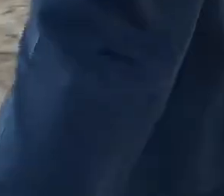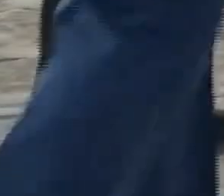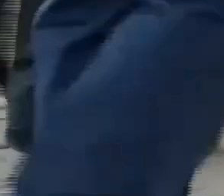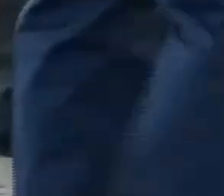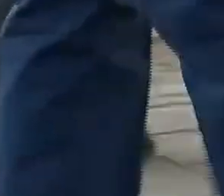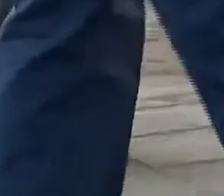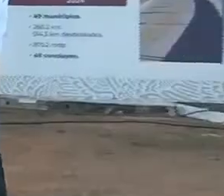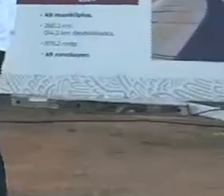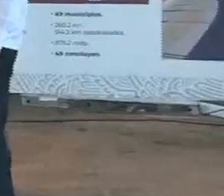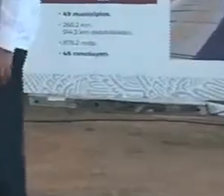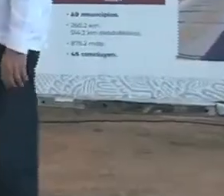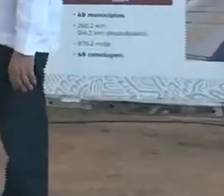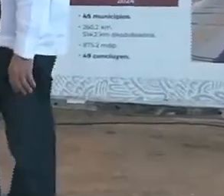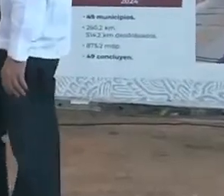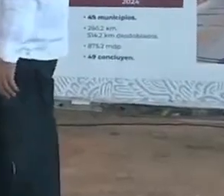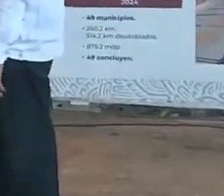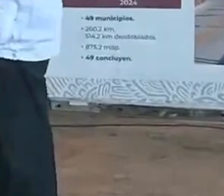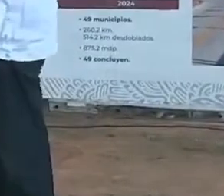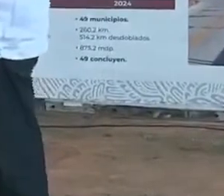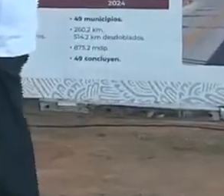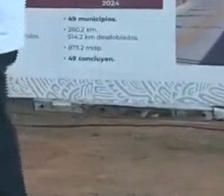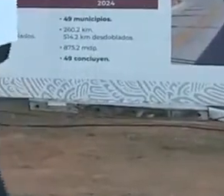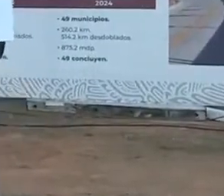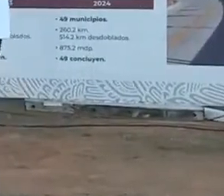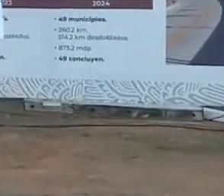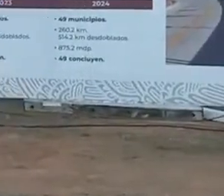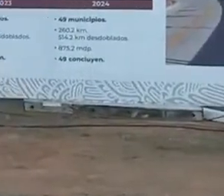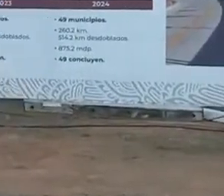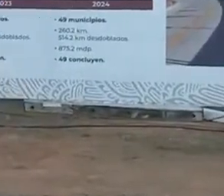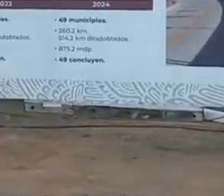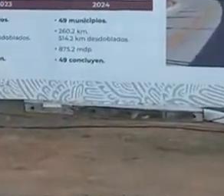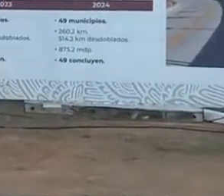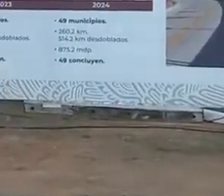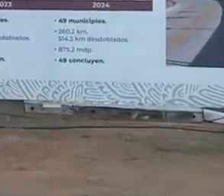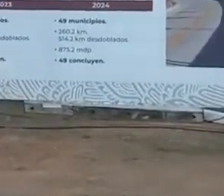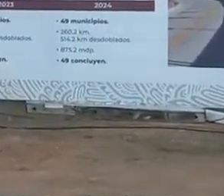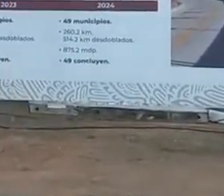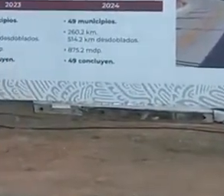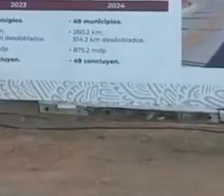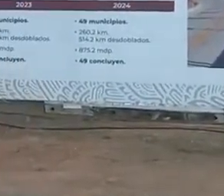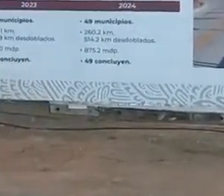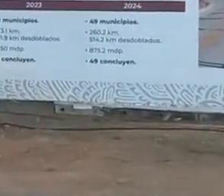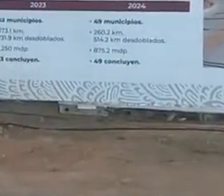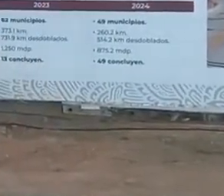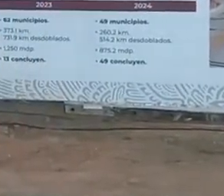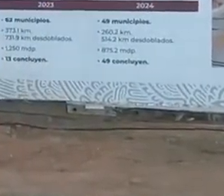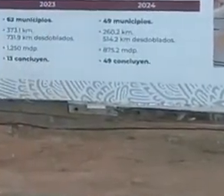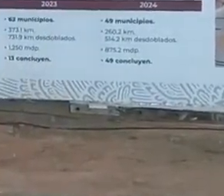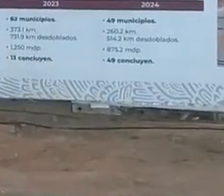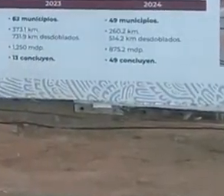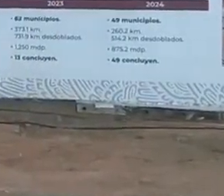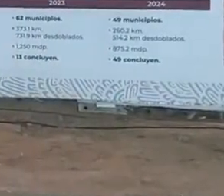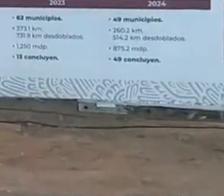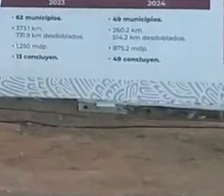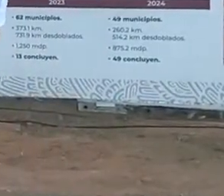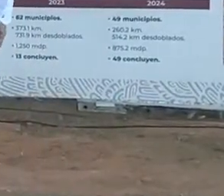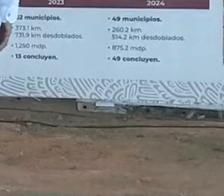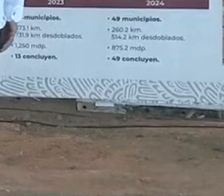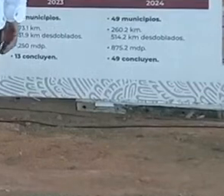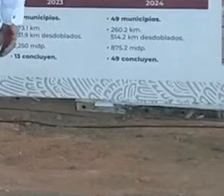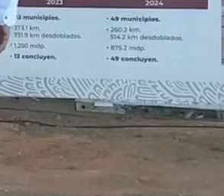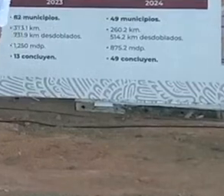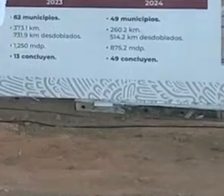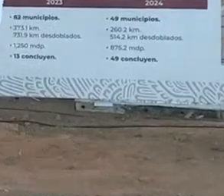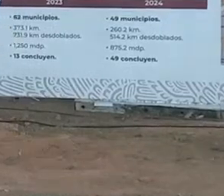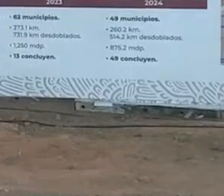Ya está concluido y ya está en operación en beneficio de los habitantes de esta región. Sin embargo, es